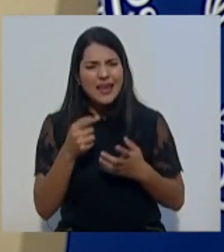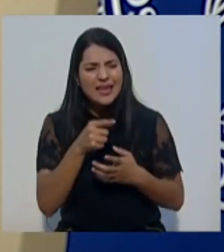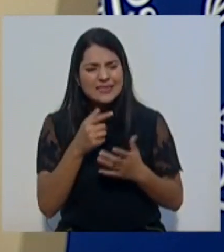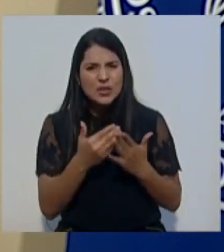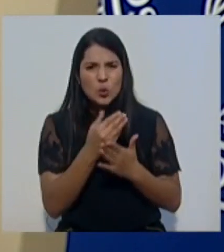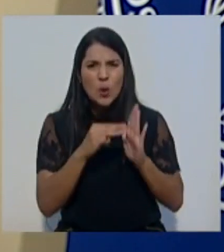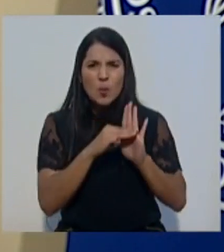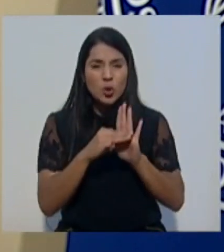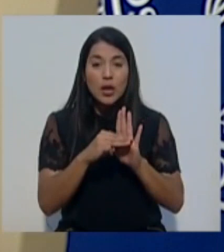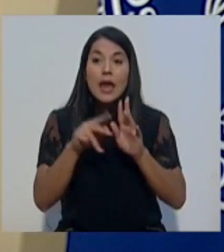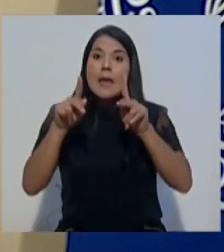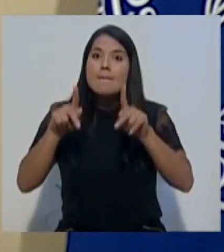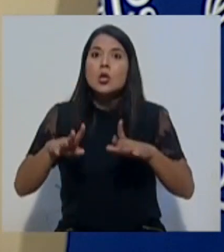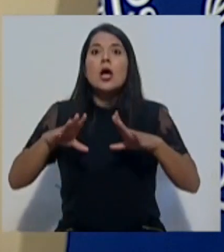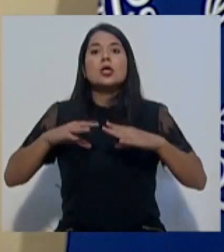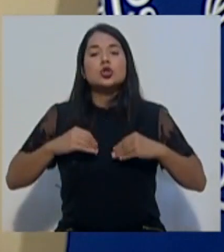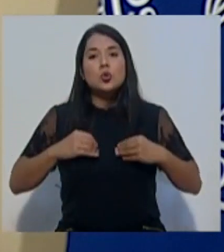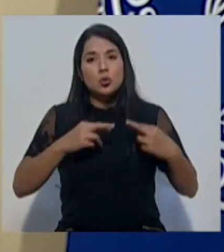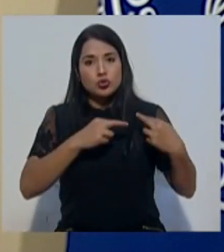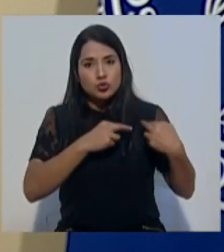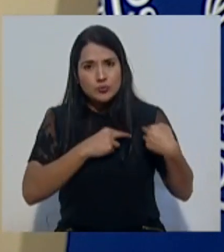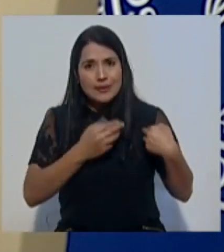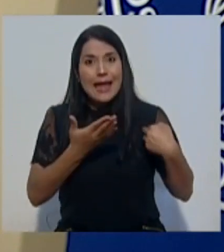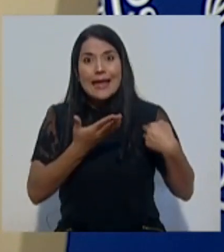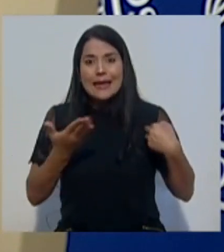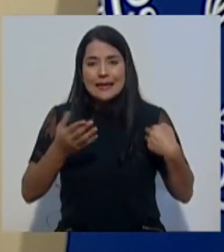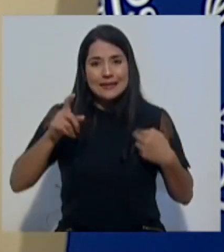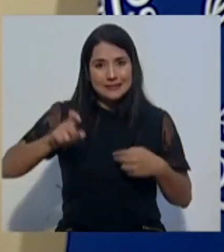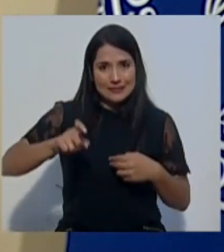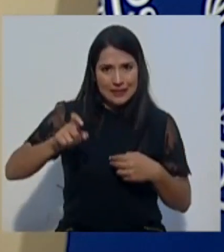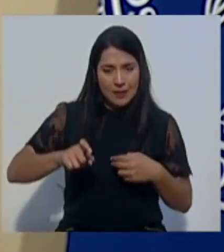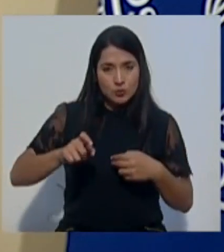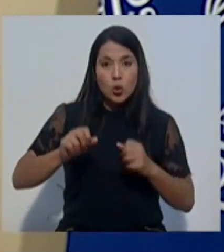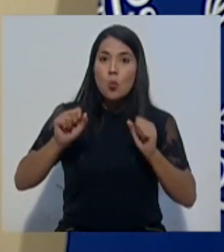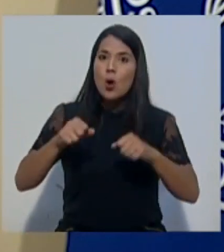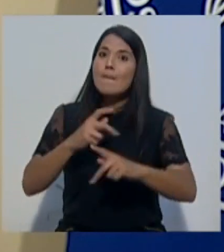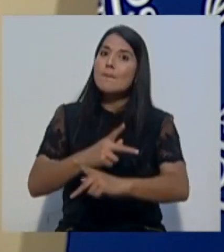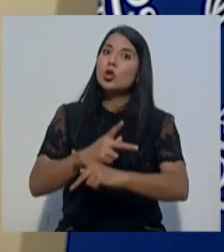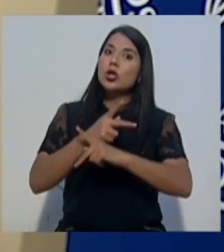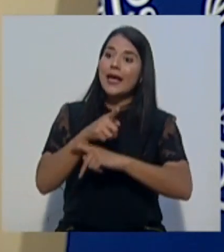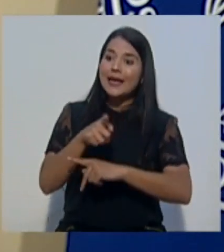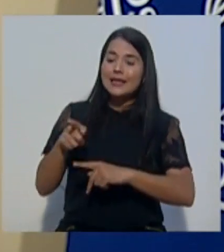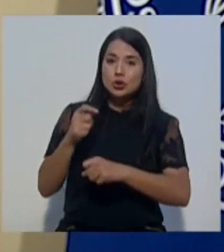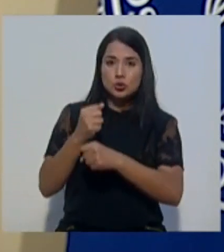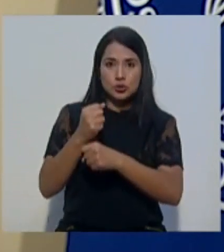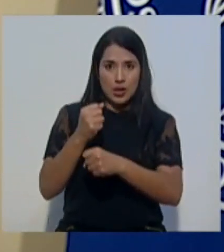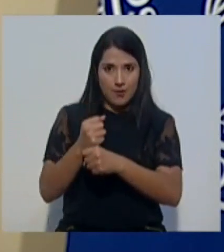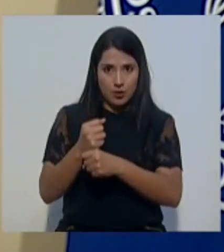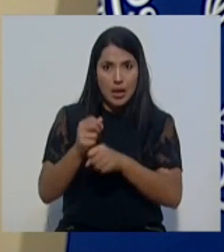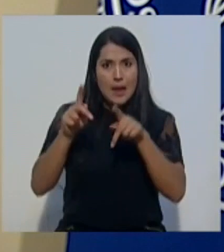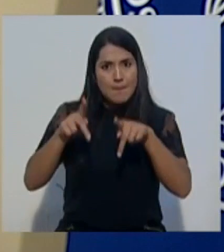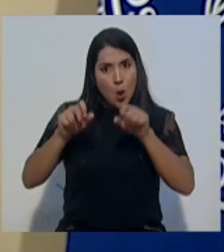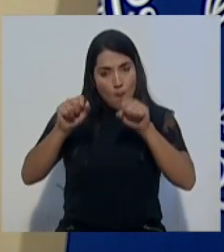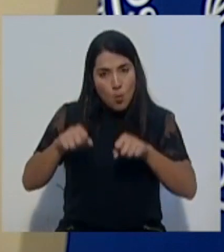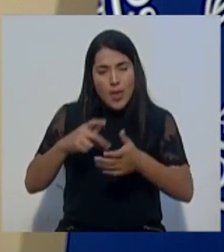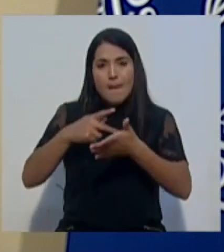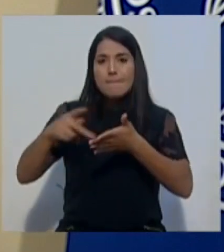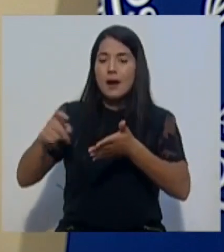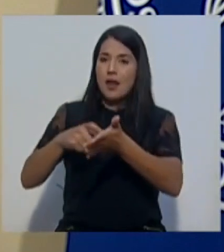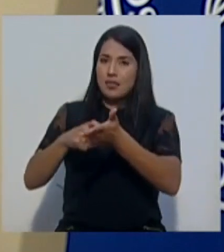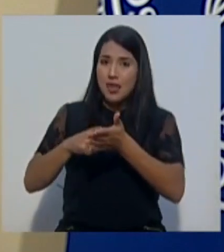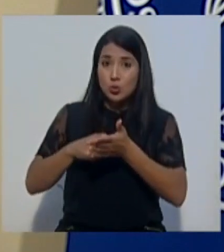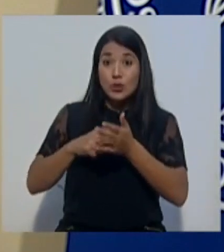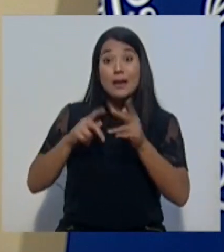esa responsabilidad. ¿Qué necesitamos? Proteger esos empleos, que la gente pueda pagar esas deudas,